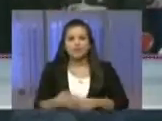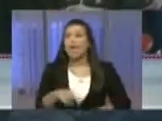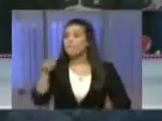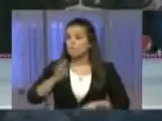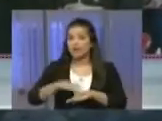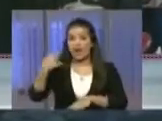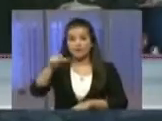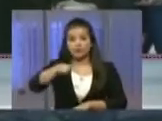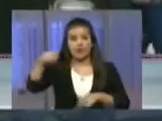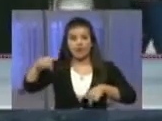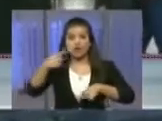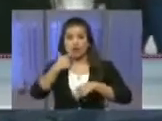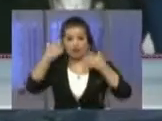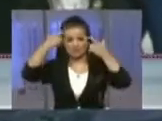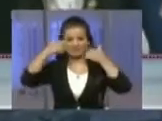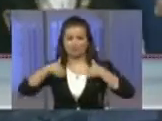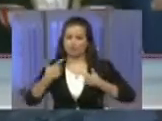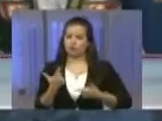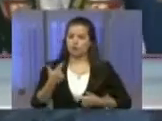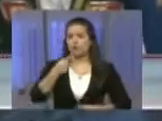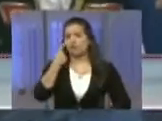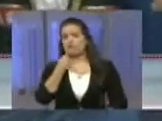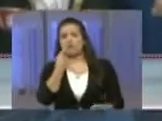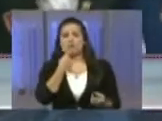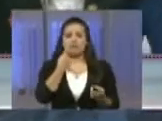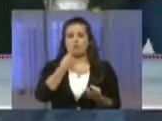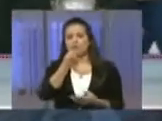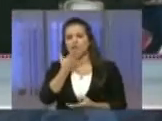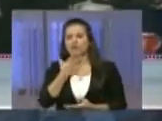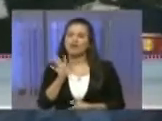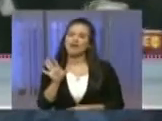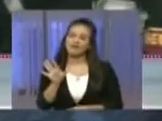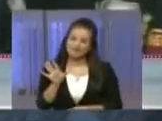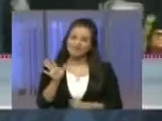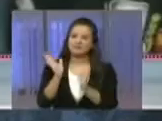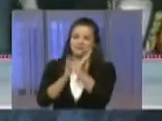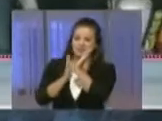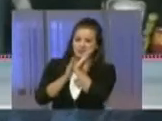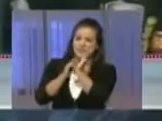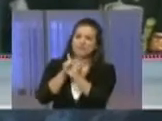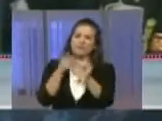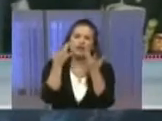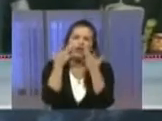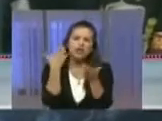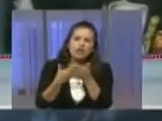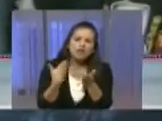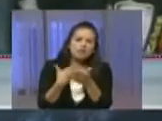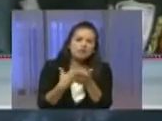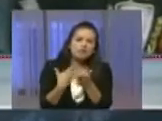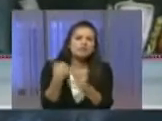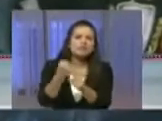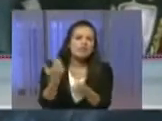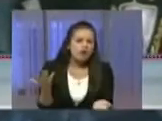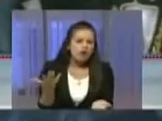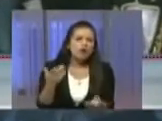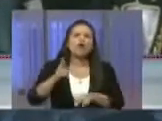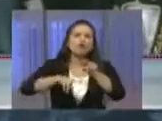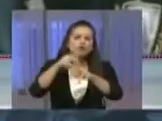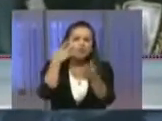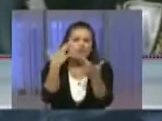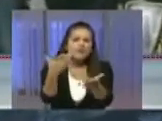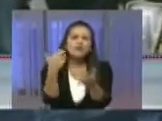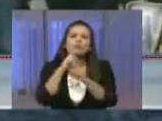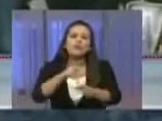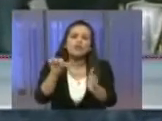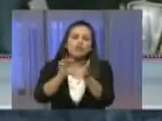aplaudo y la práctica y la acción y la construcción concreta Dónde